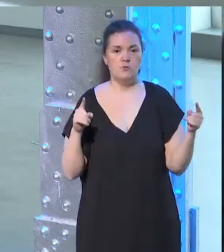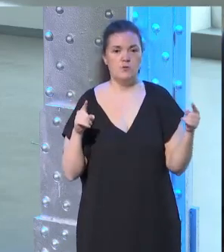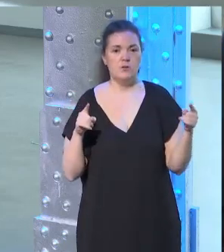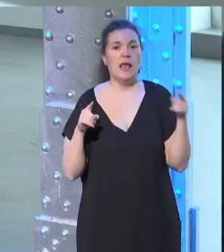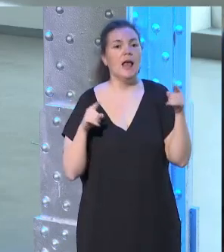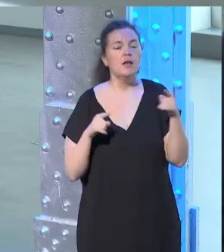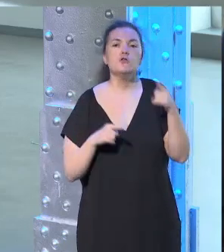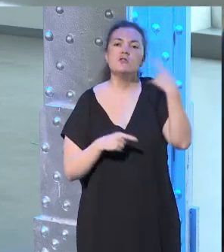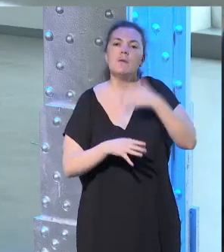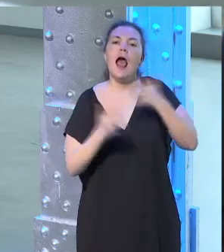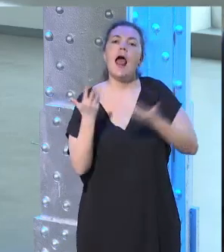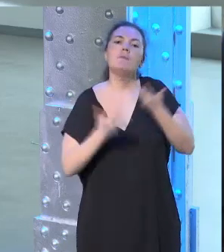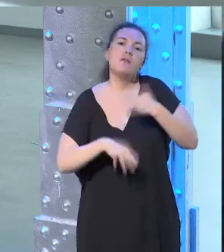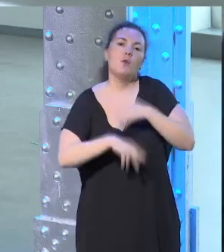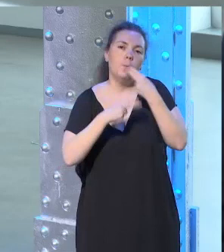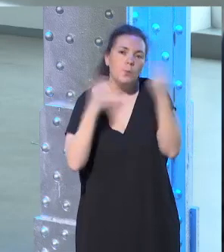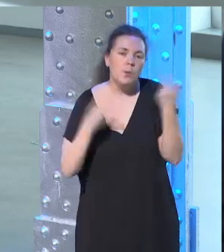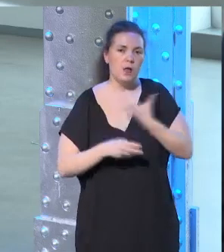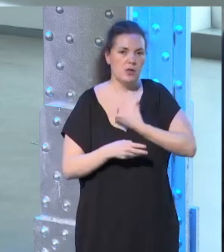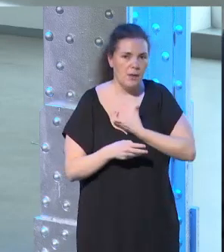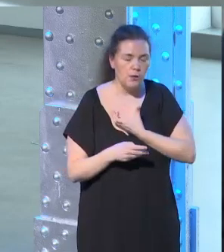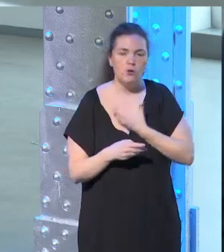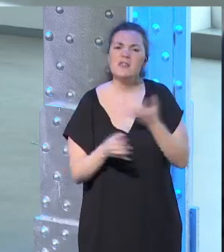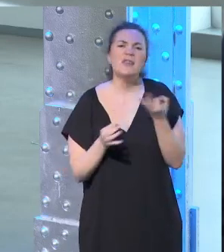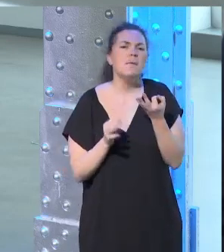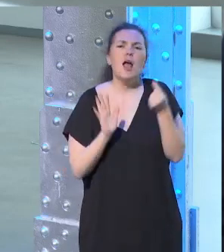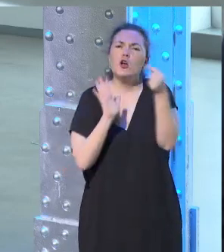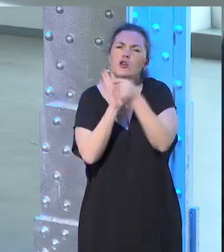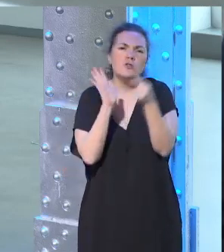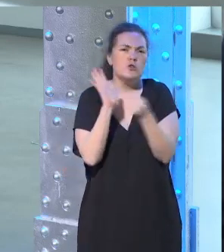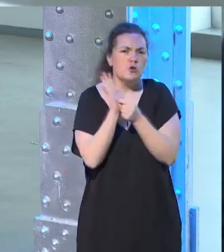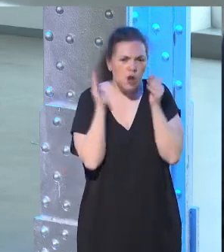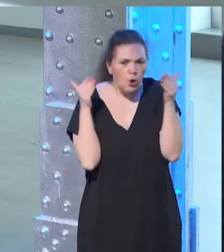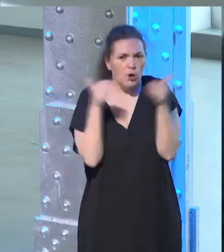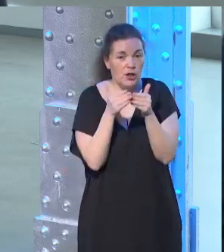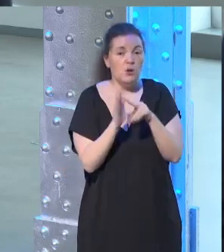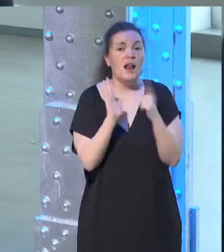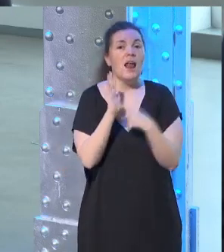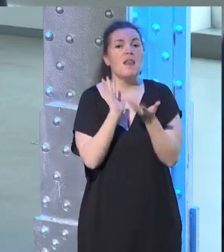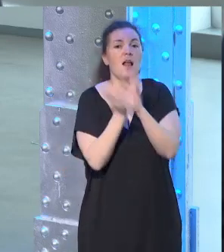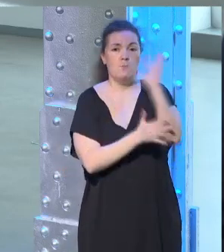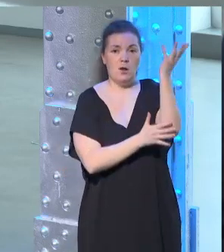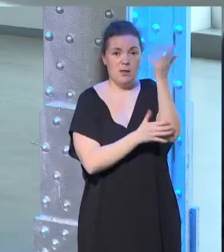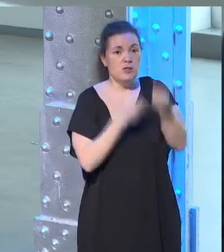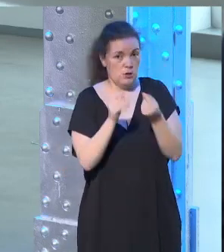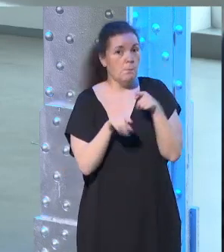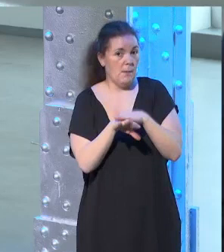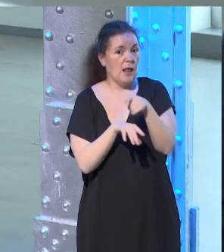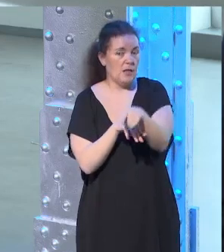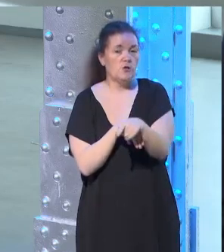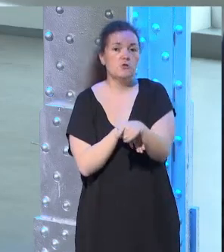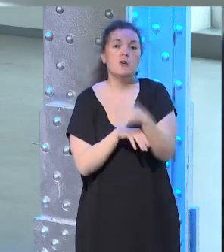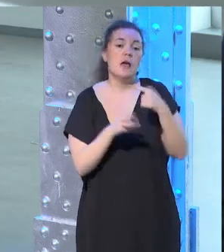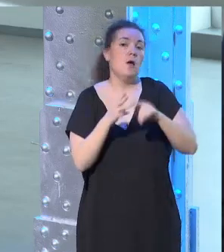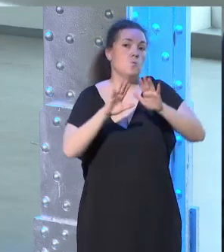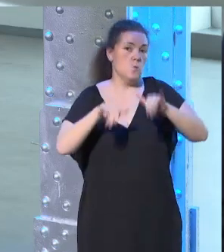van a hacer las administraciones públicas, lo van a hacer los ayuntamientos. Tenemos que concretar, y la ley de cambio climático debe servir para eso. Y finalmente, y con